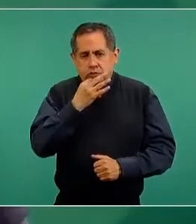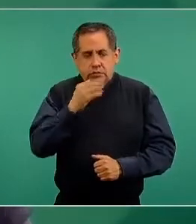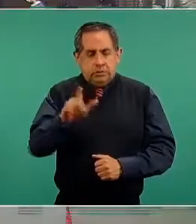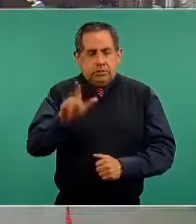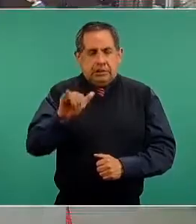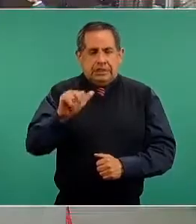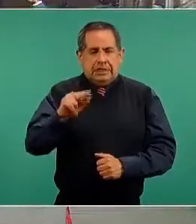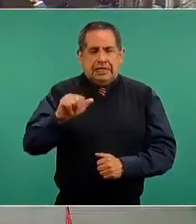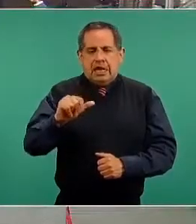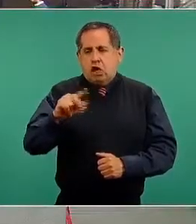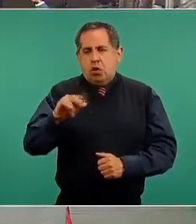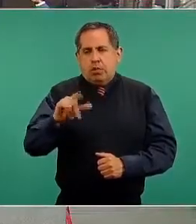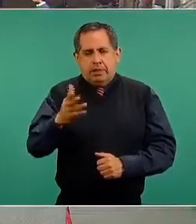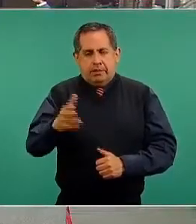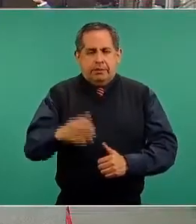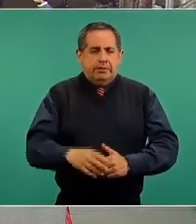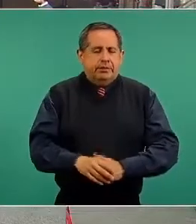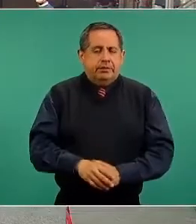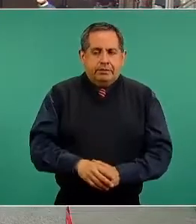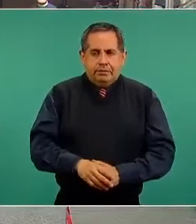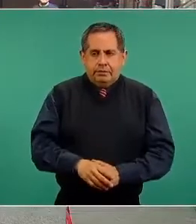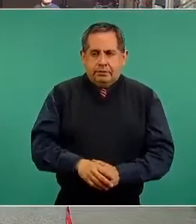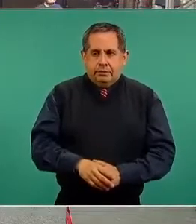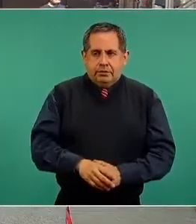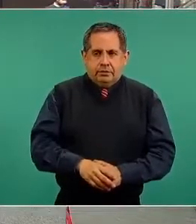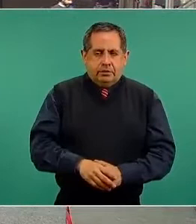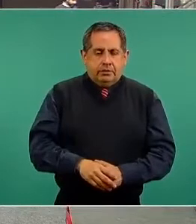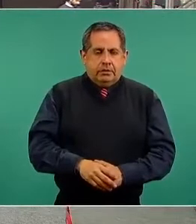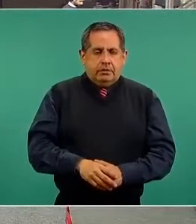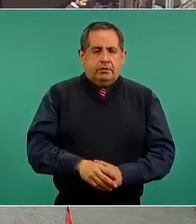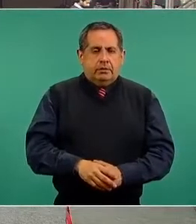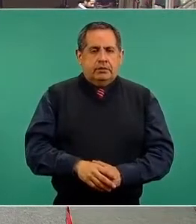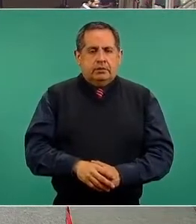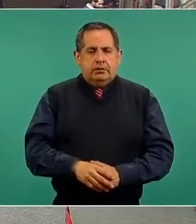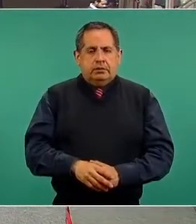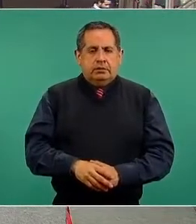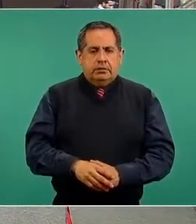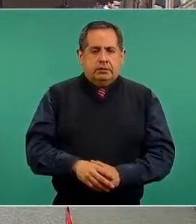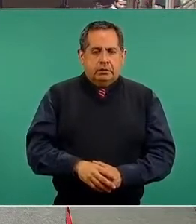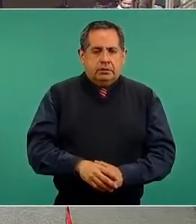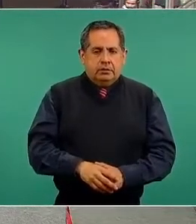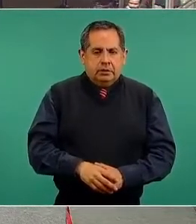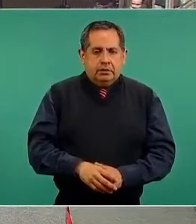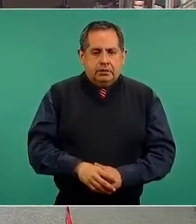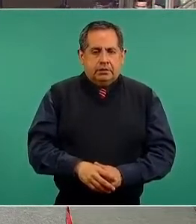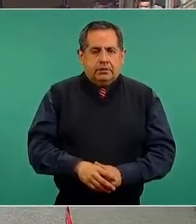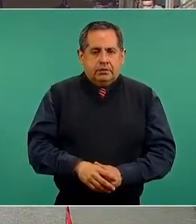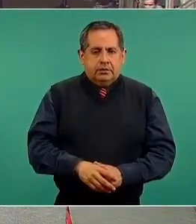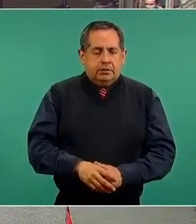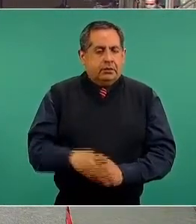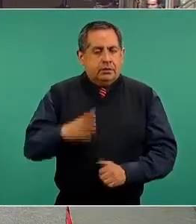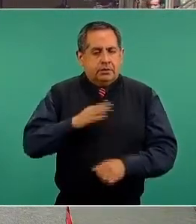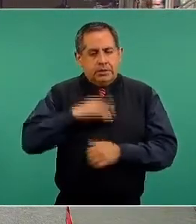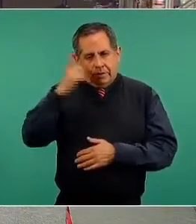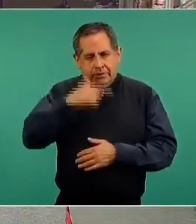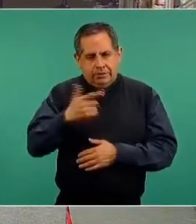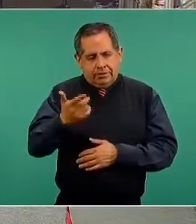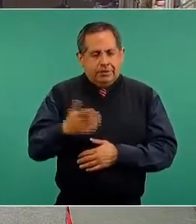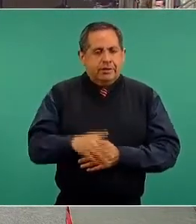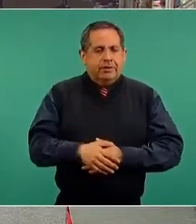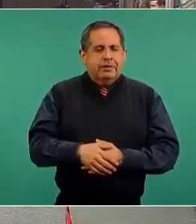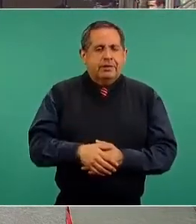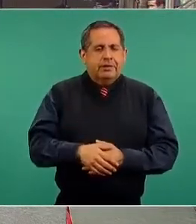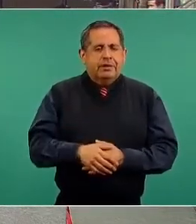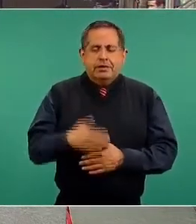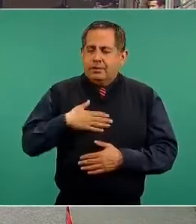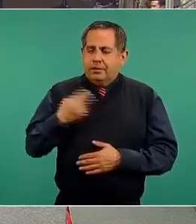Liliana Noble, Pulso Saludable. Hola. Buenas noches, Liliana Noble de